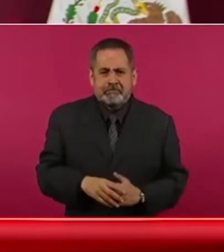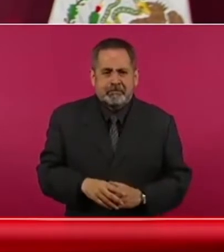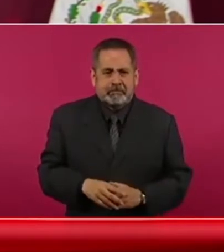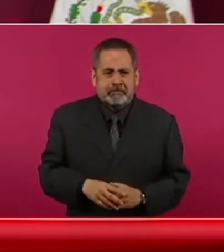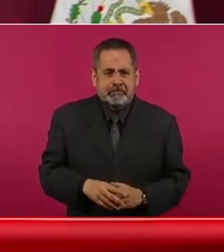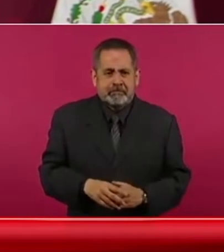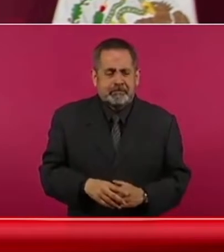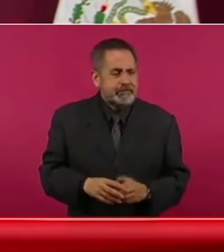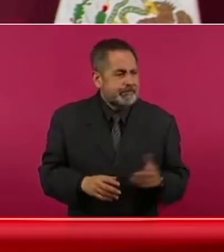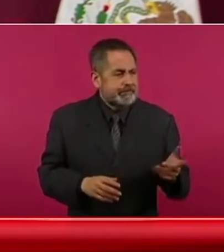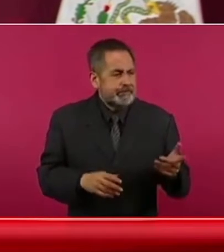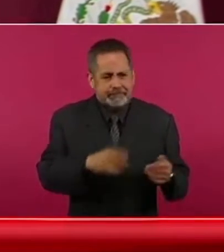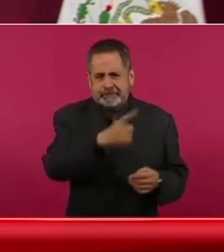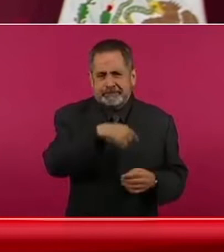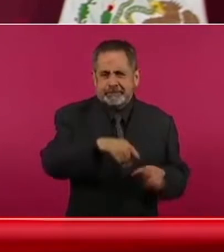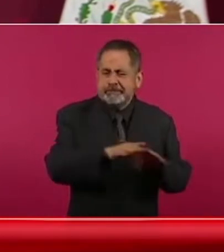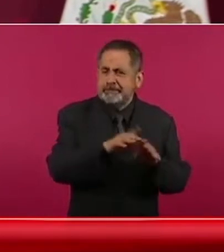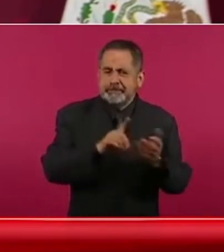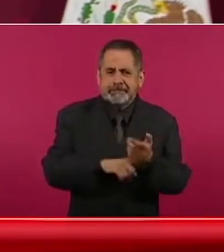cuánta